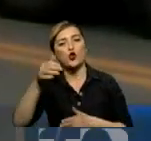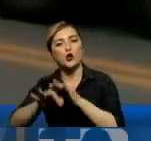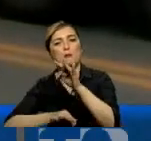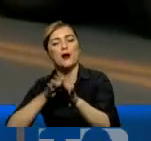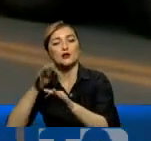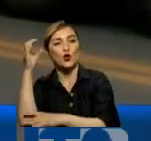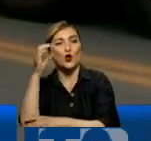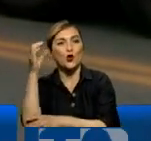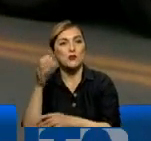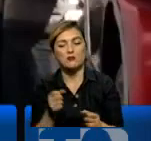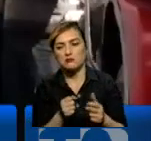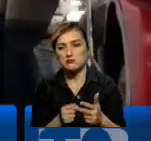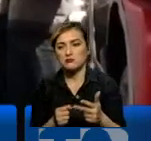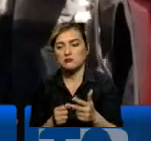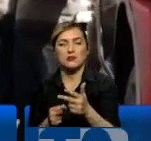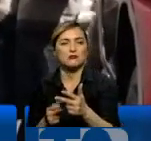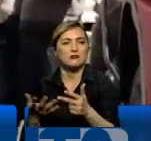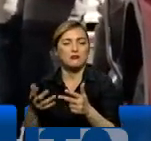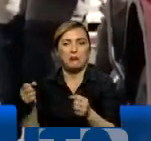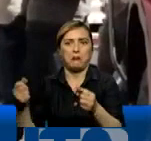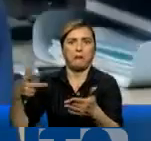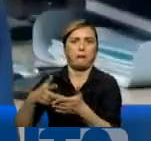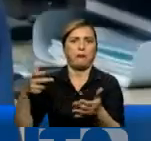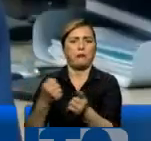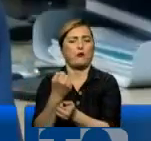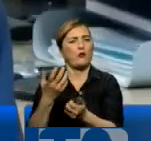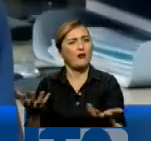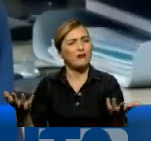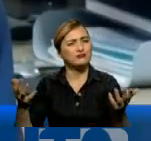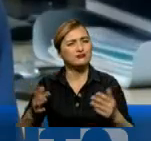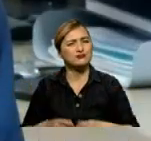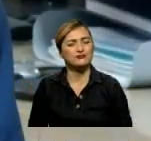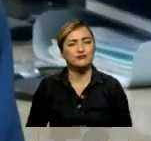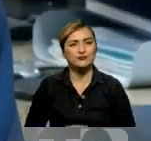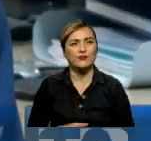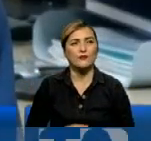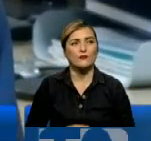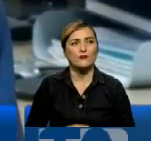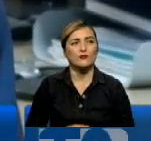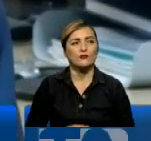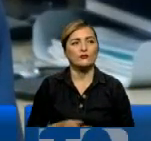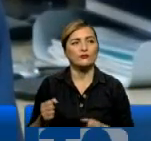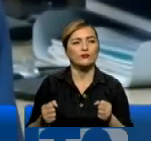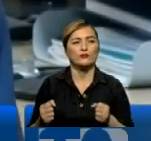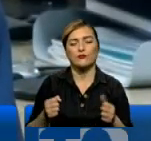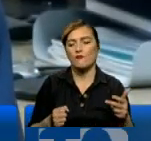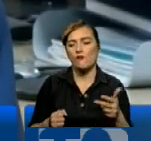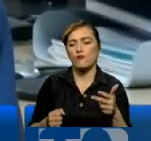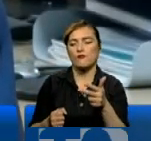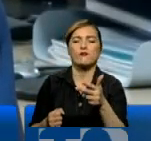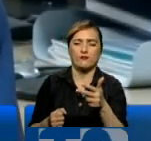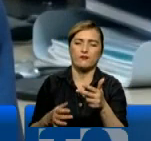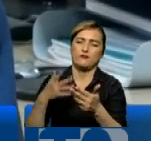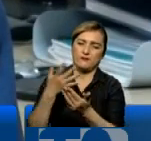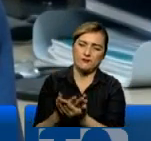eso el pedido para facilitar el cruce final de frontera. Y le permitan a los conductores llegar en lo que es al cruce,